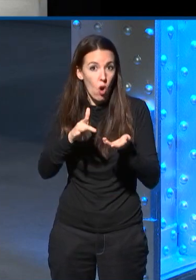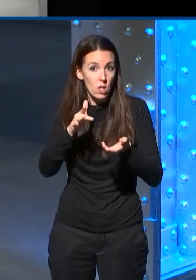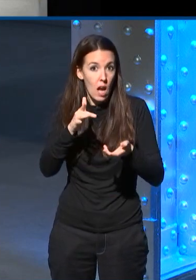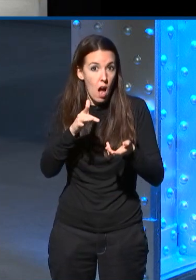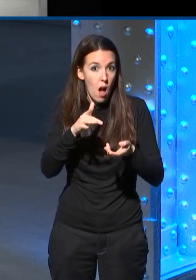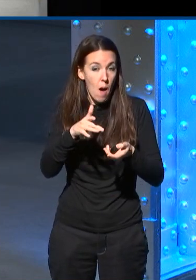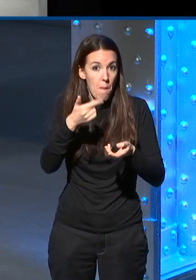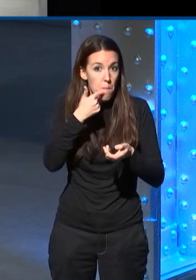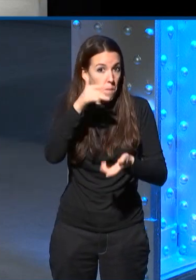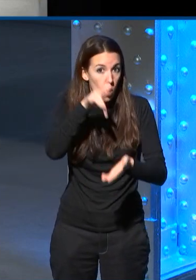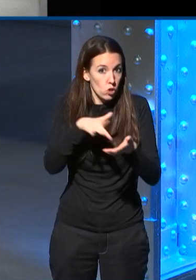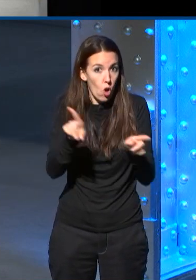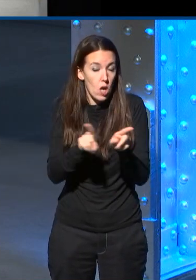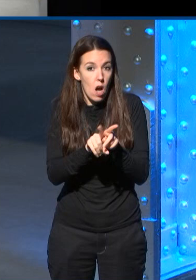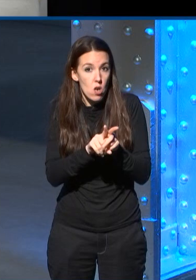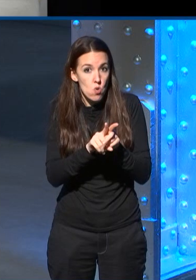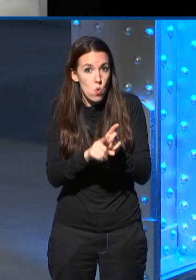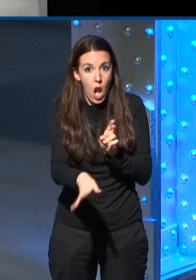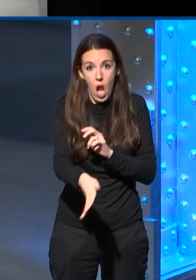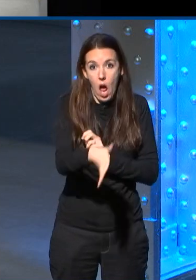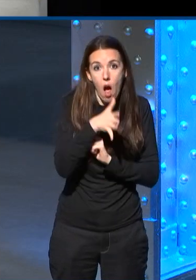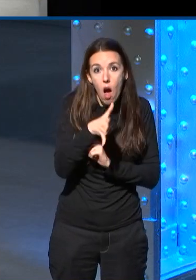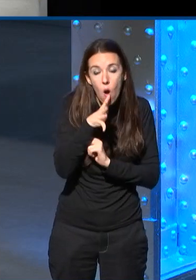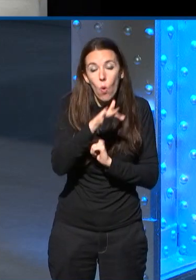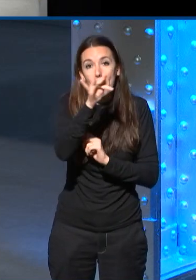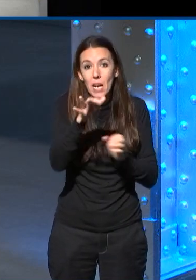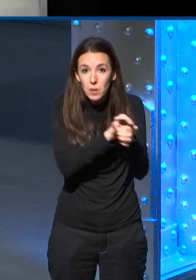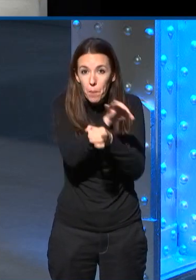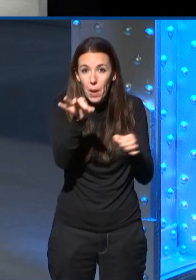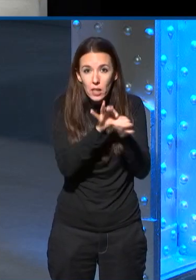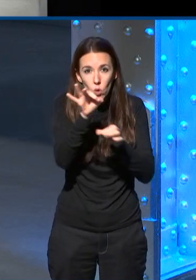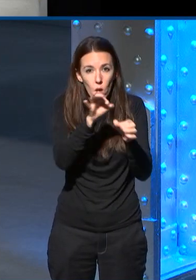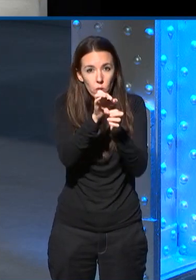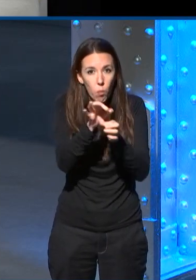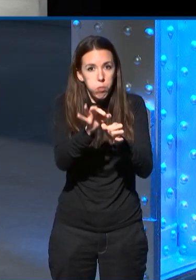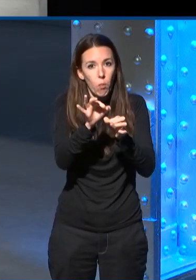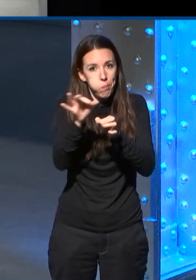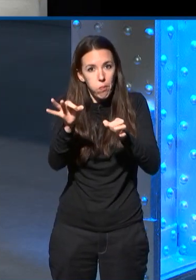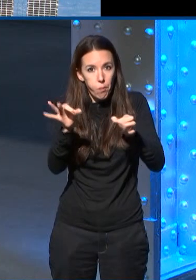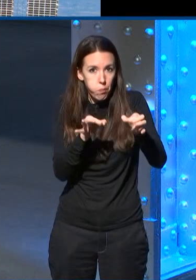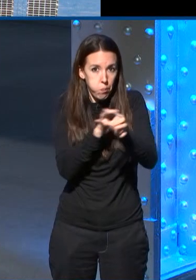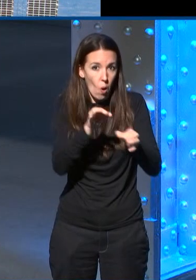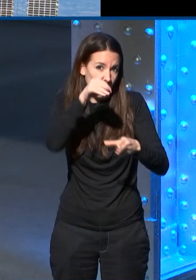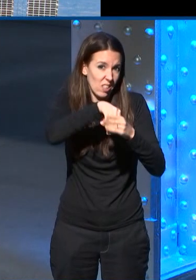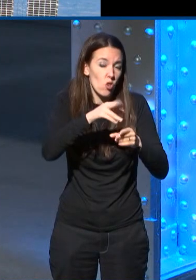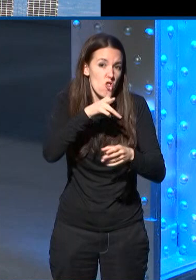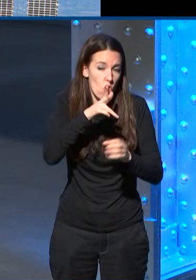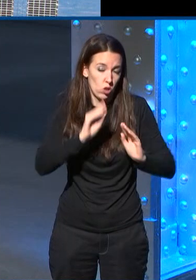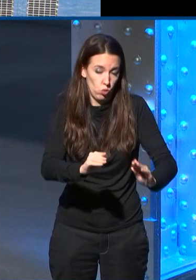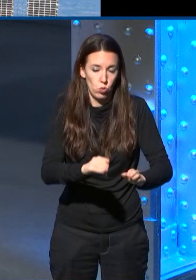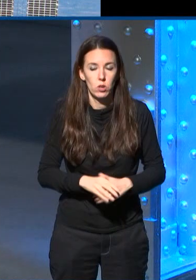sería meter las naves totalmente rodeadas de agua y las partículas ahí se irían frenando por todo el hidrógeno que tiene el agua.